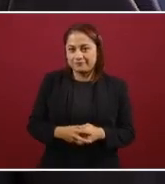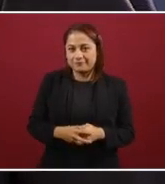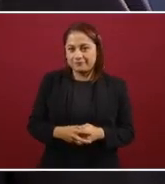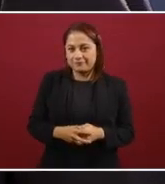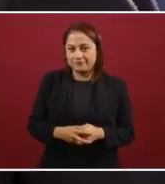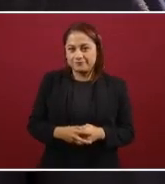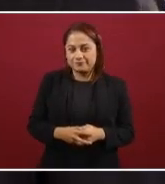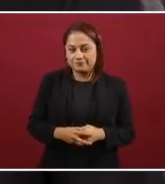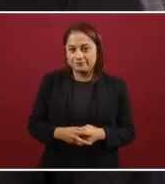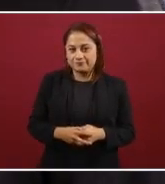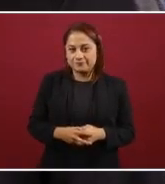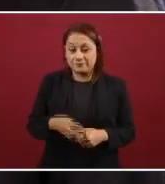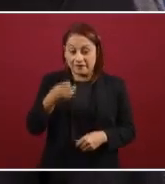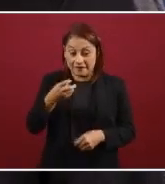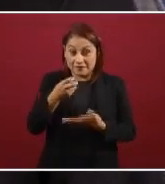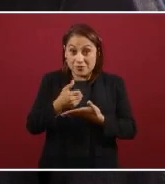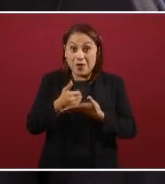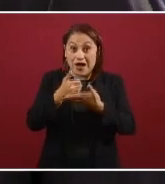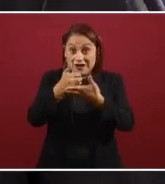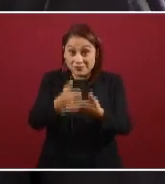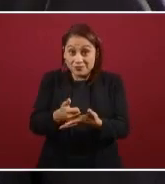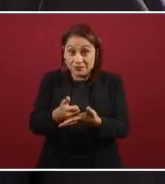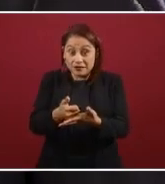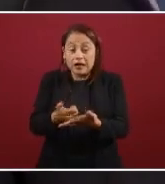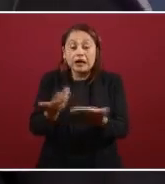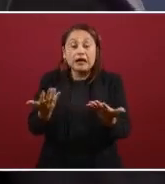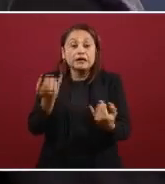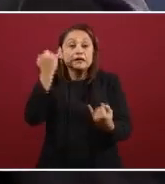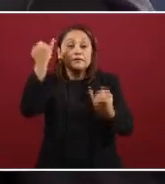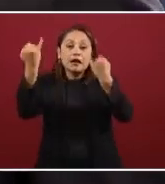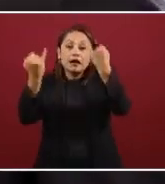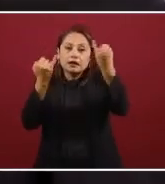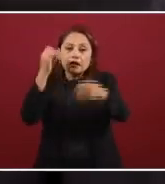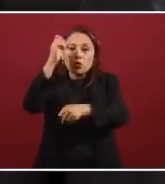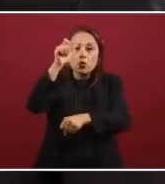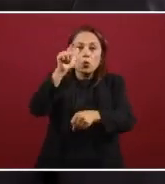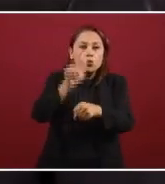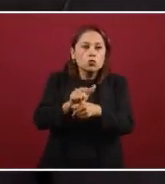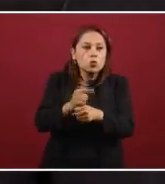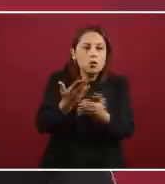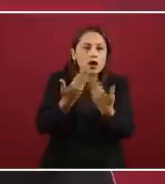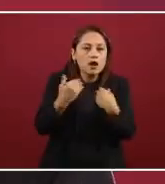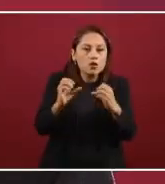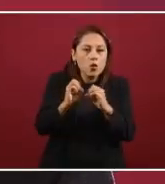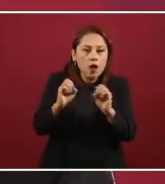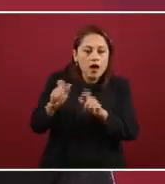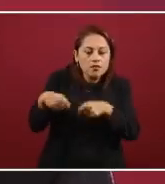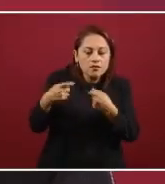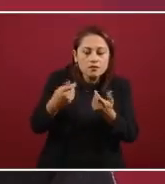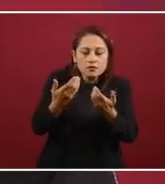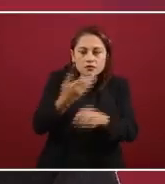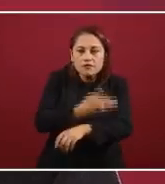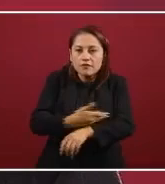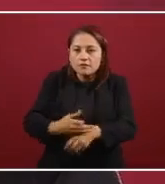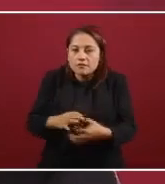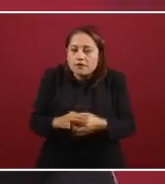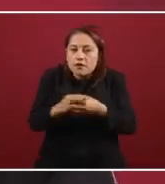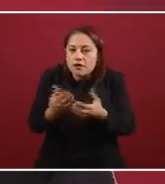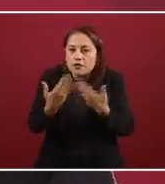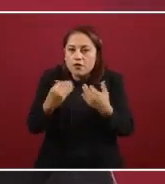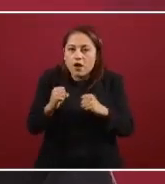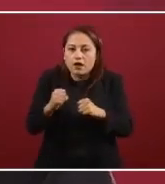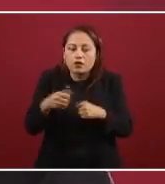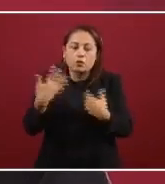sería un infierno el país con la aplicación de lo que fue